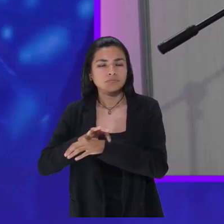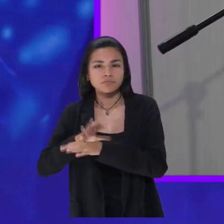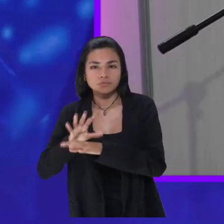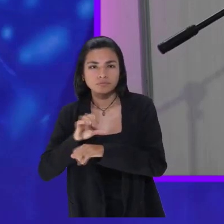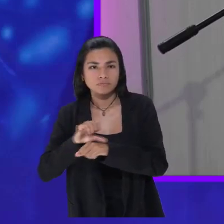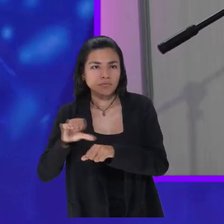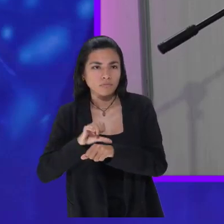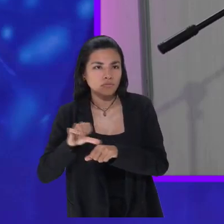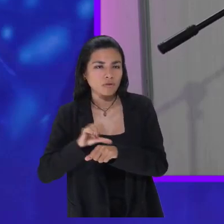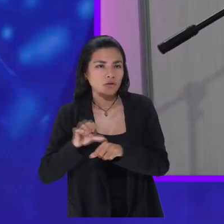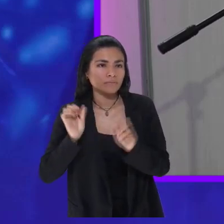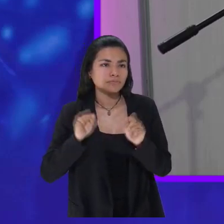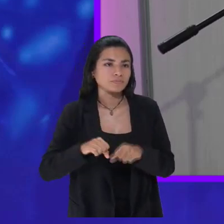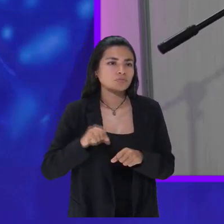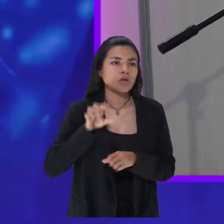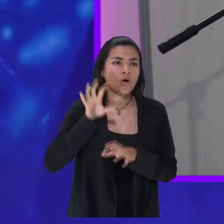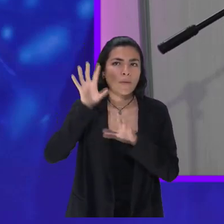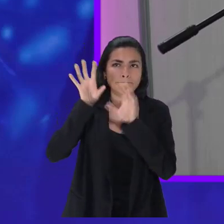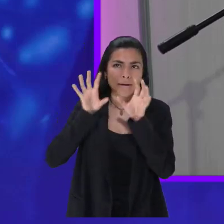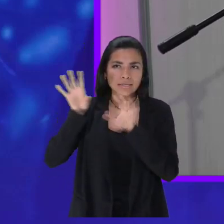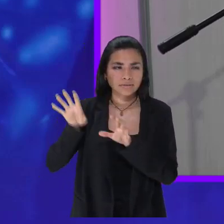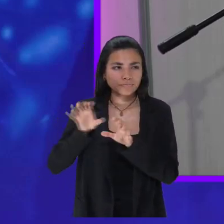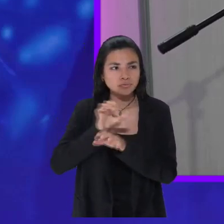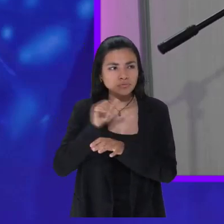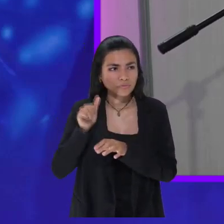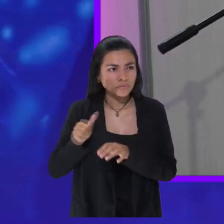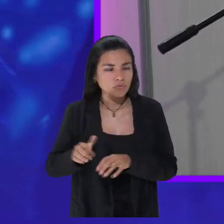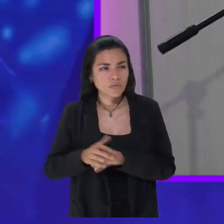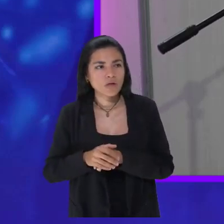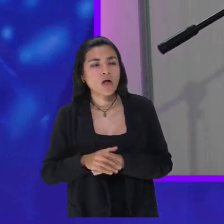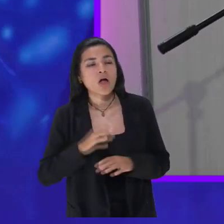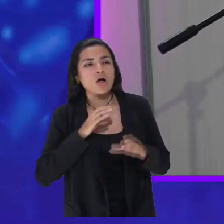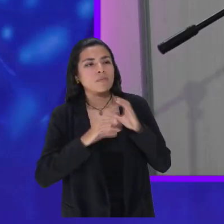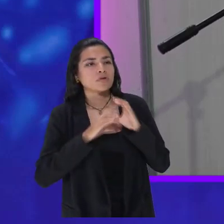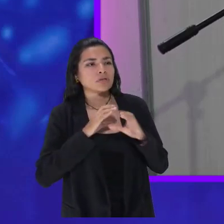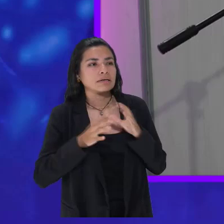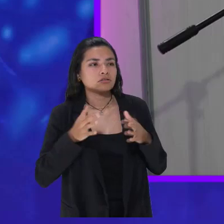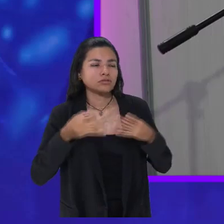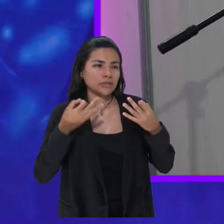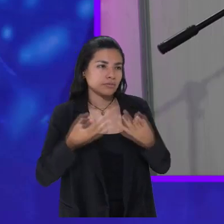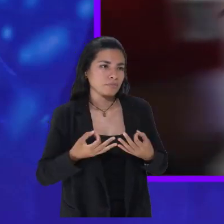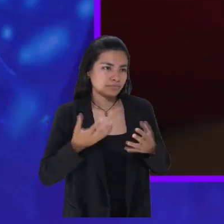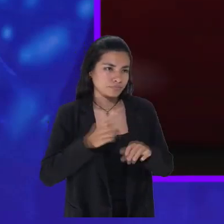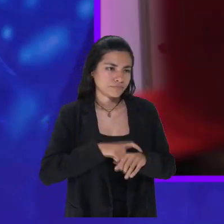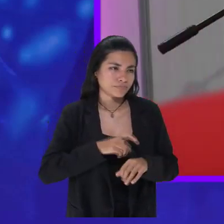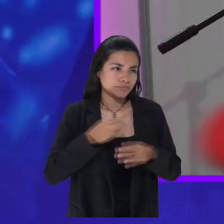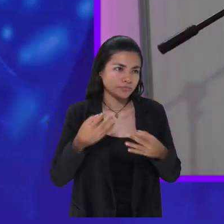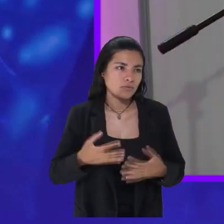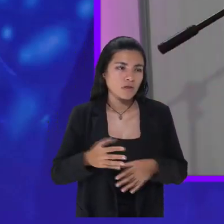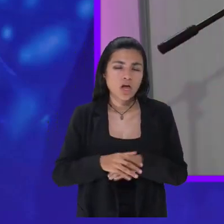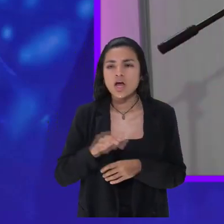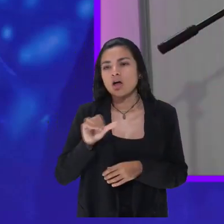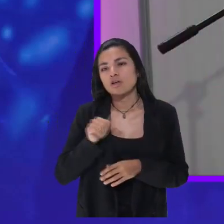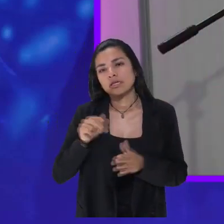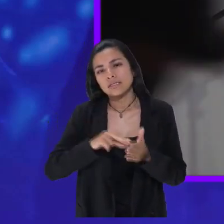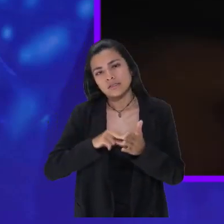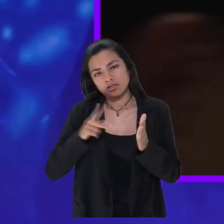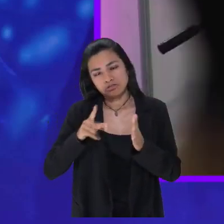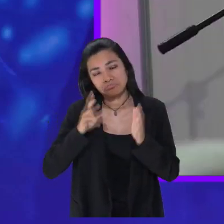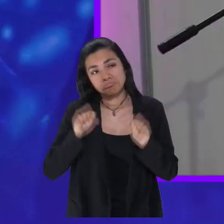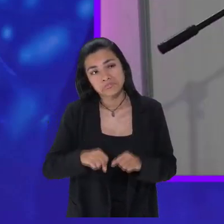puesto y otro cirujano de otro país está asesorándolo y comunicándose con él en tiempo real, pero esa es otra tecnología que de pronto es